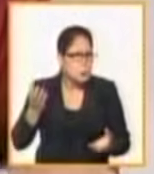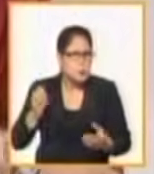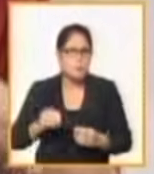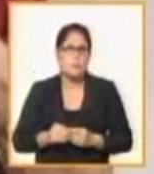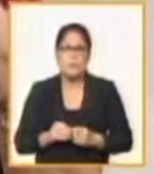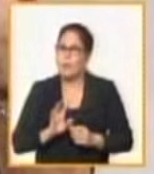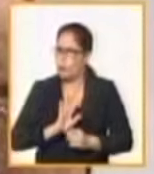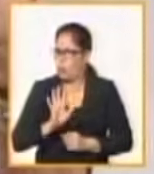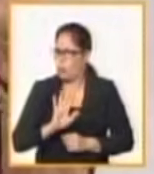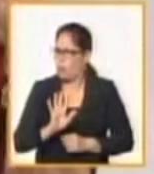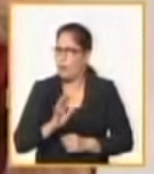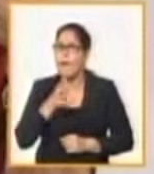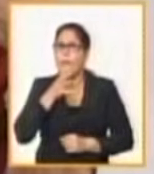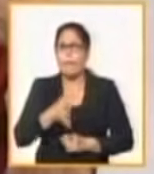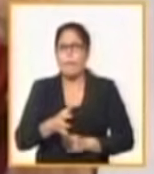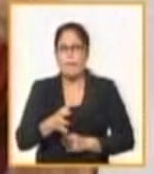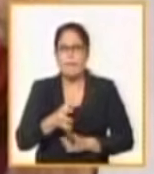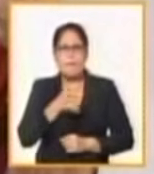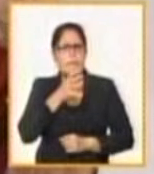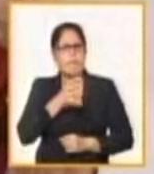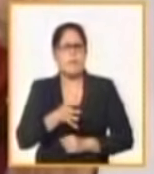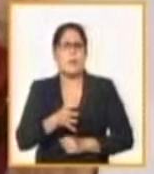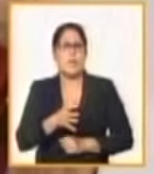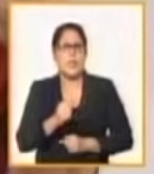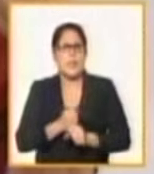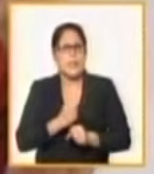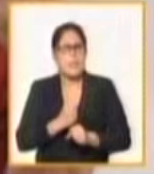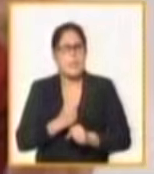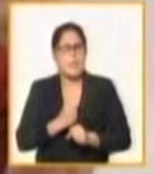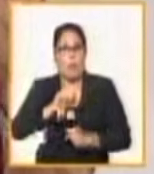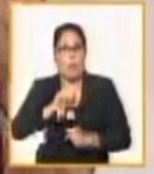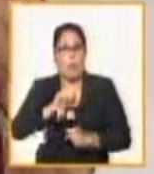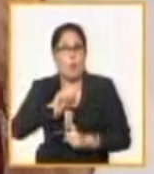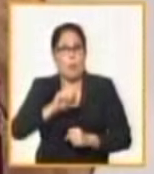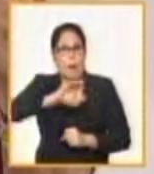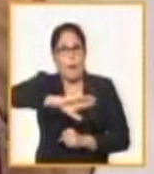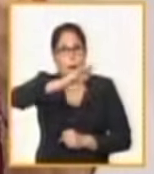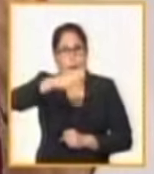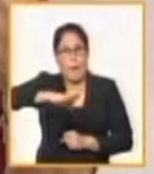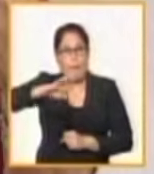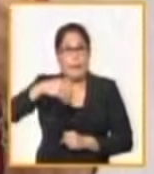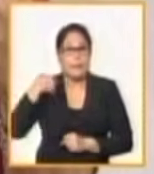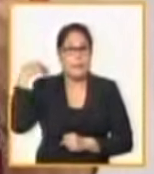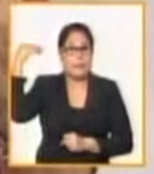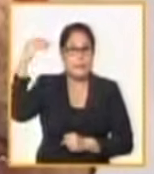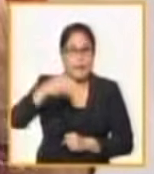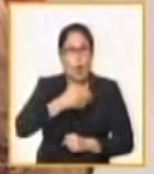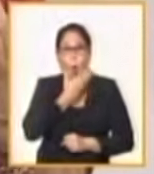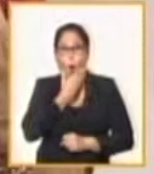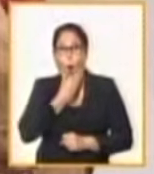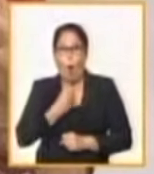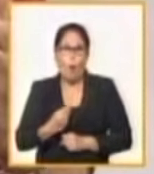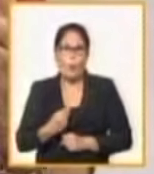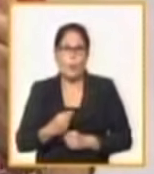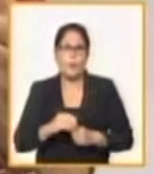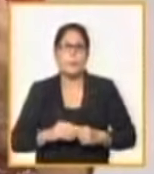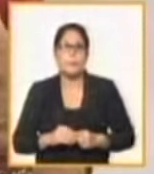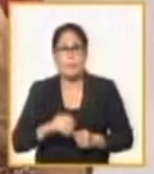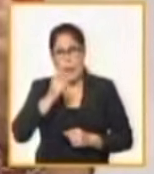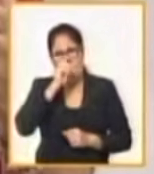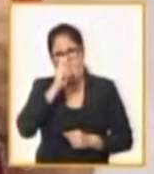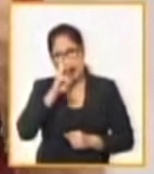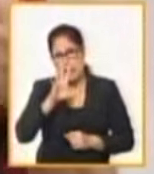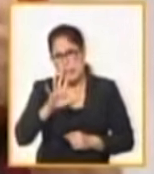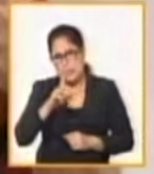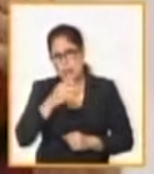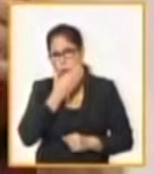Fidel llegó ahí todavía con el aire ese de la Sierra Maestra, ¿no? Juvenil, porque dices tú que tenía 35 años.